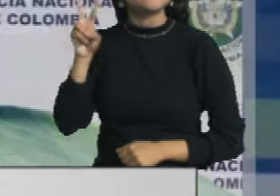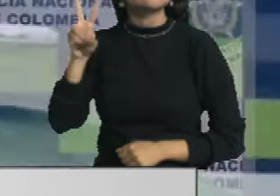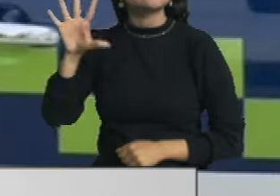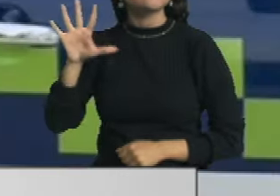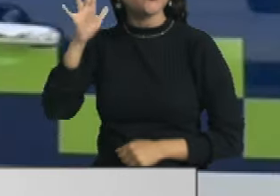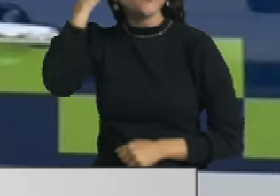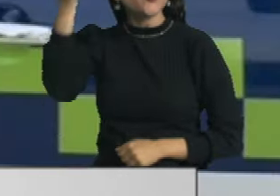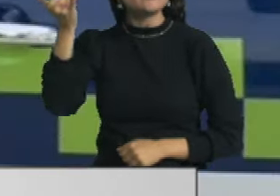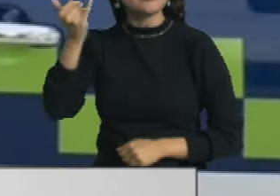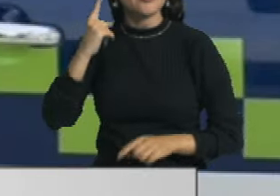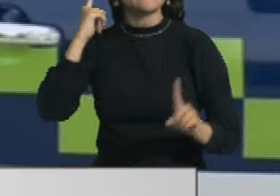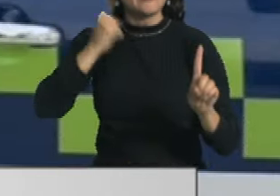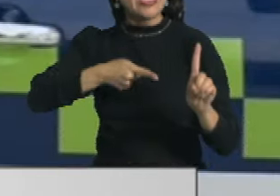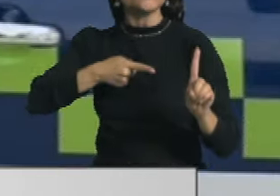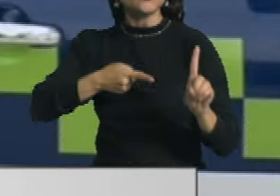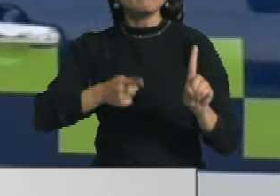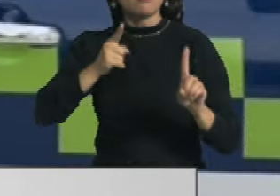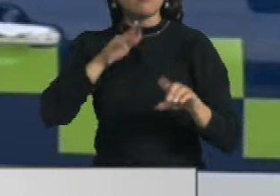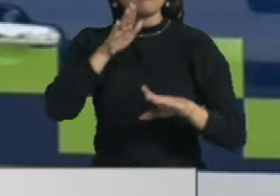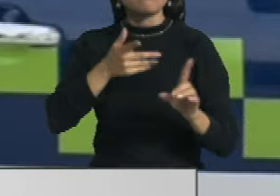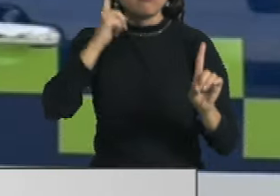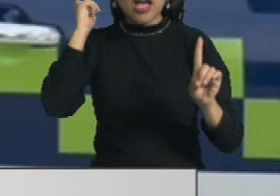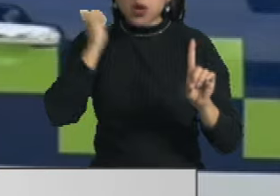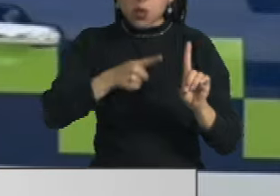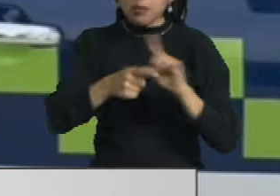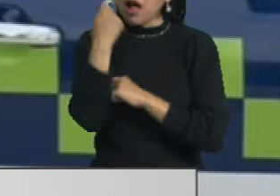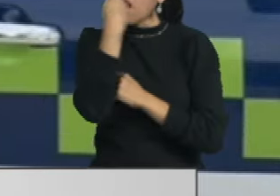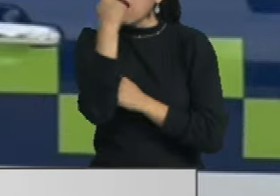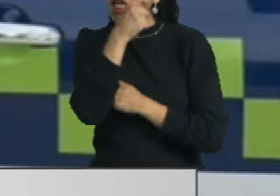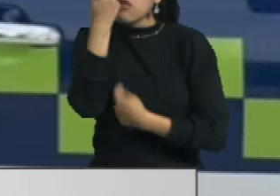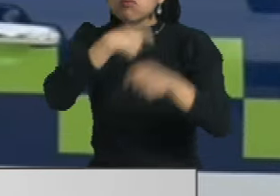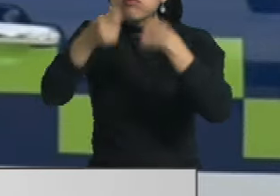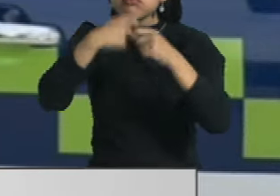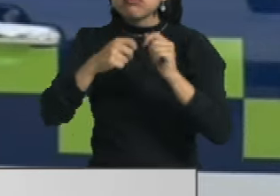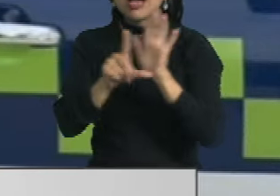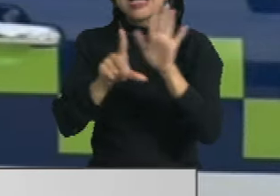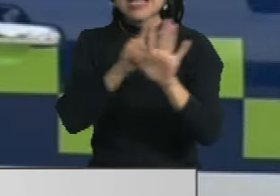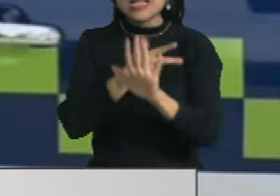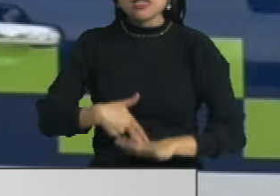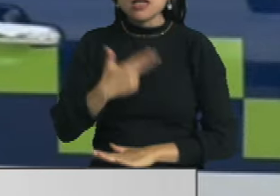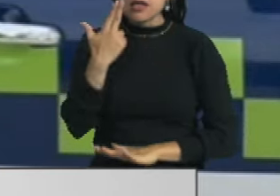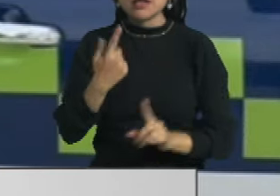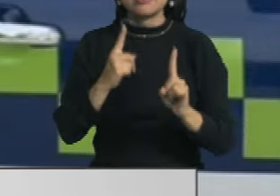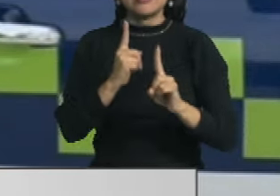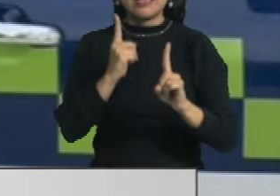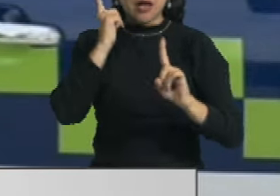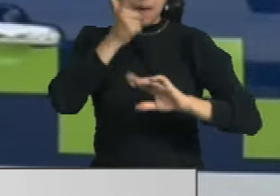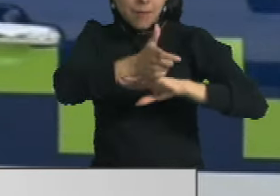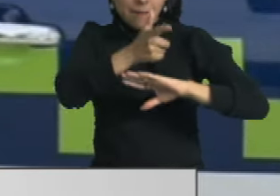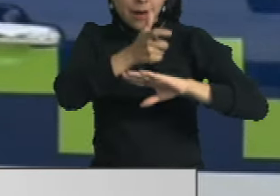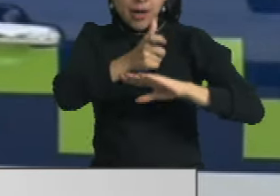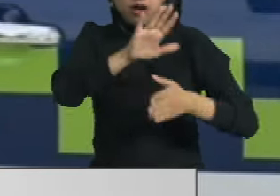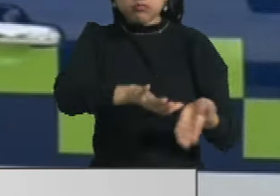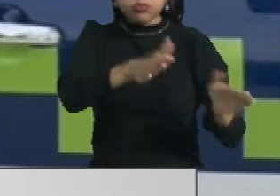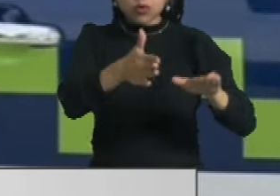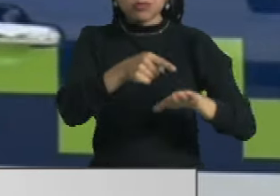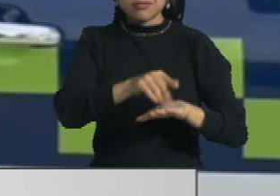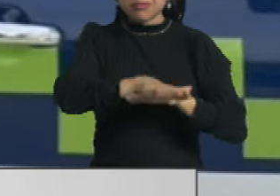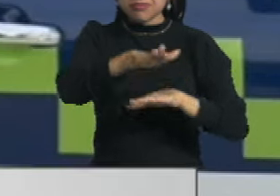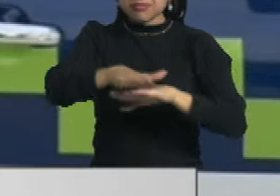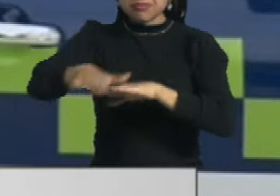de Alertas Tempranas de Homicidio por el delito de tráfico de estupefacientes o porte de armas de fuego y homicidio agravado.